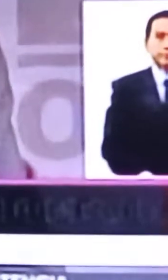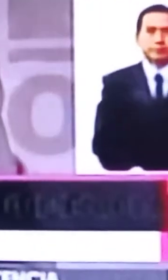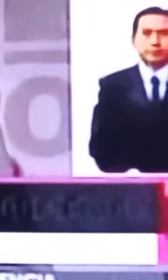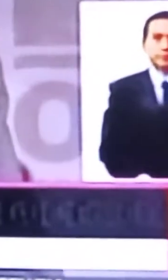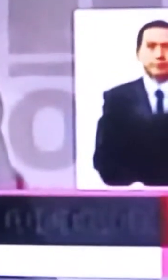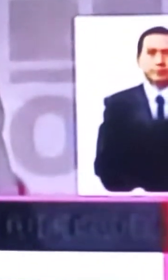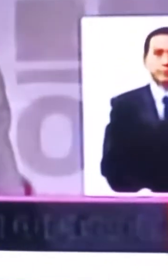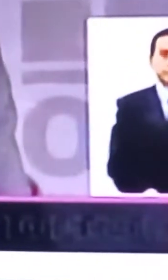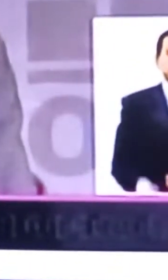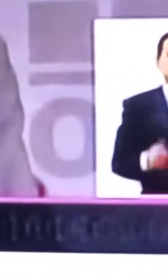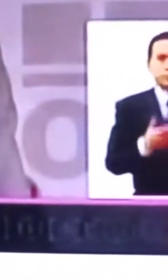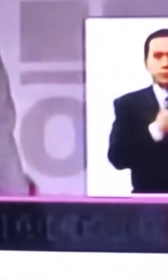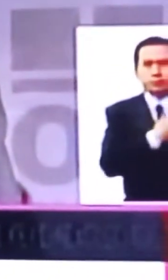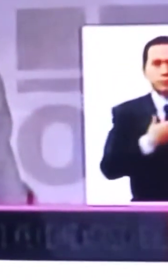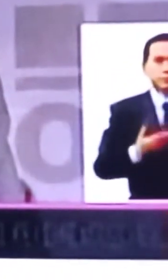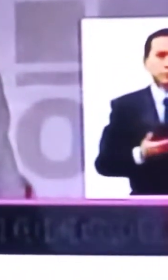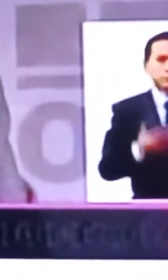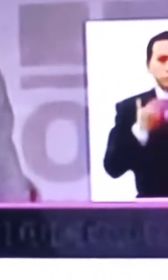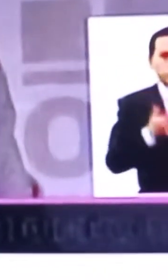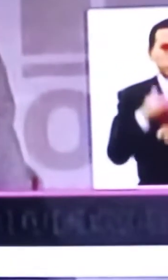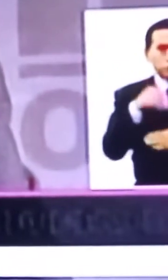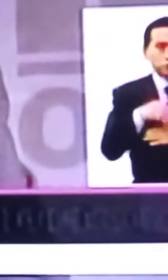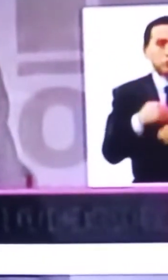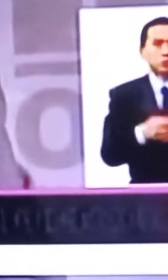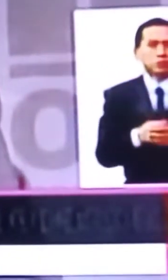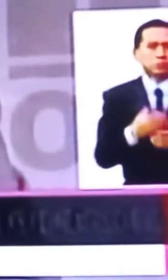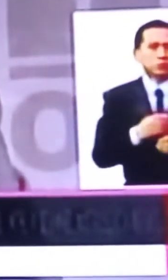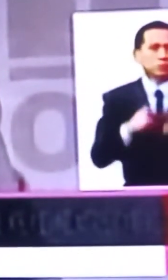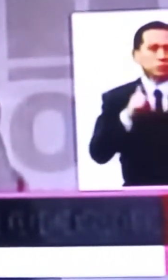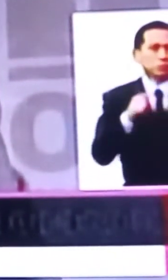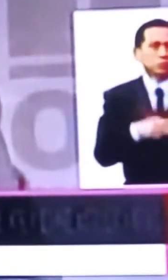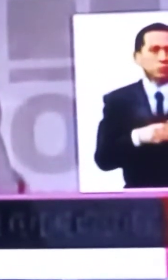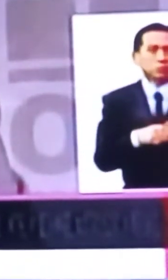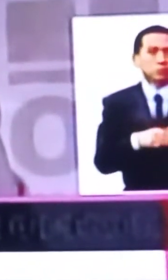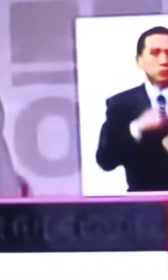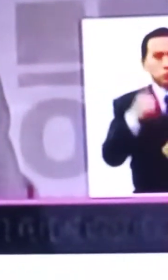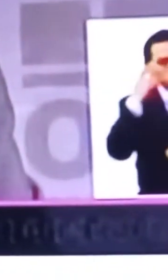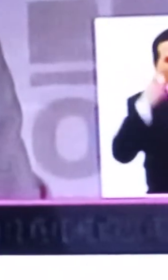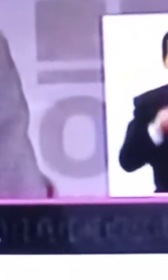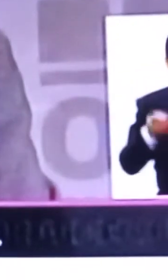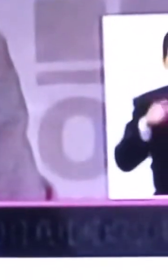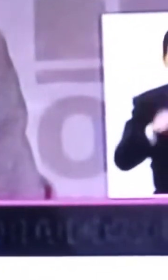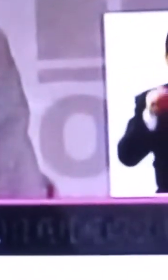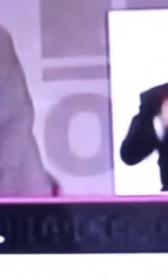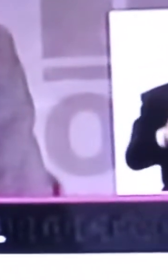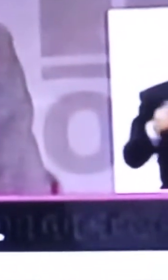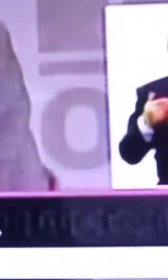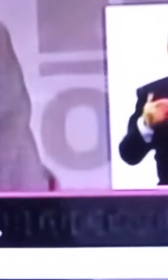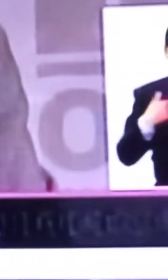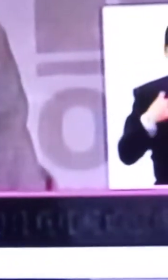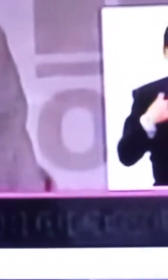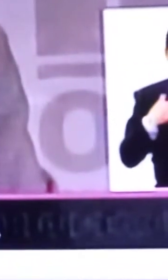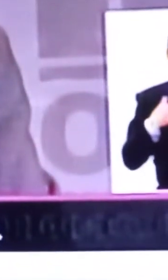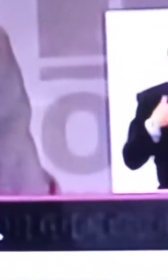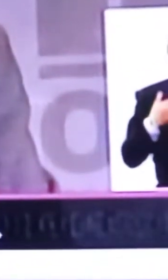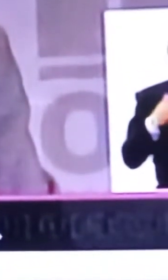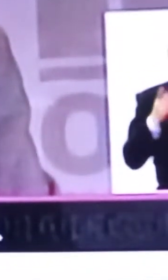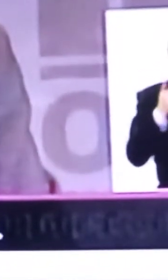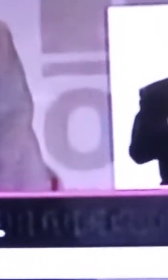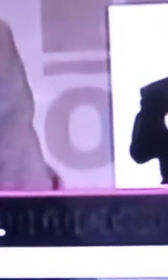Presidente González, muy buenas noches. Mi consulta es la siguiente. ¿Cuándo cree usted que vamos a poder tener como acceso público a los